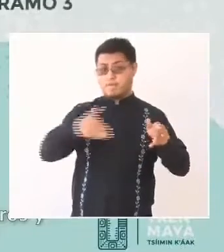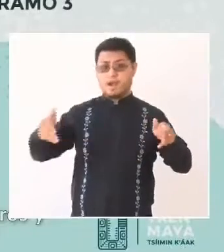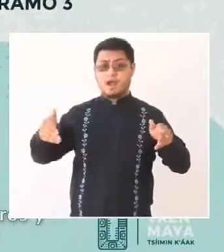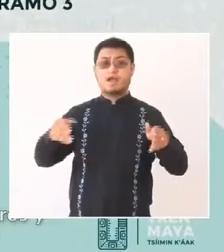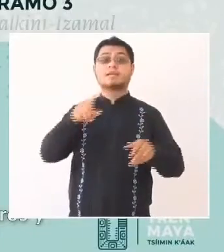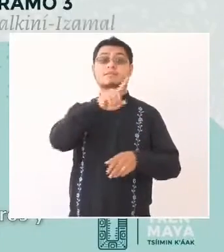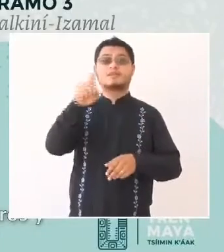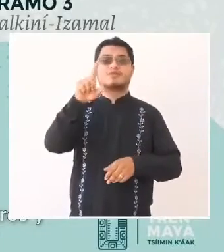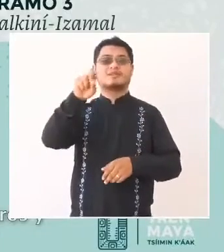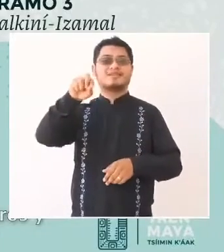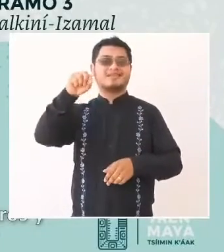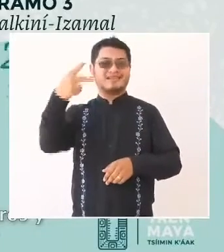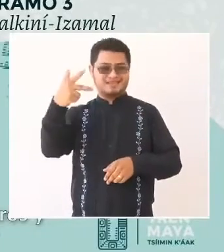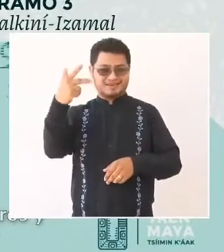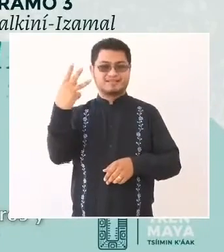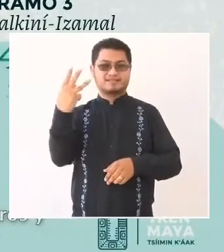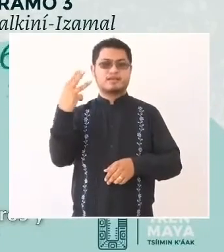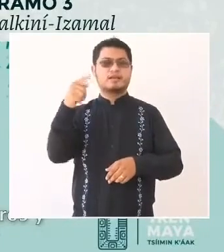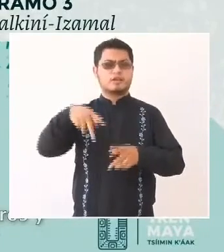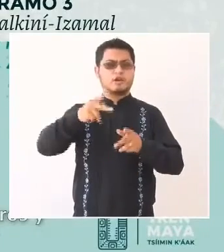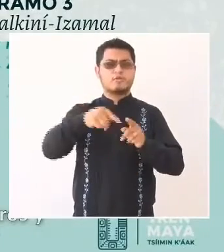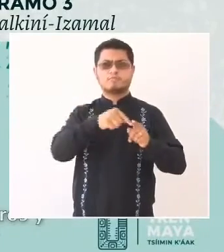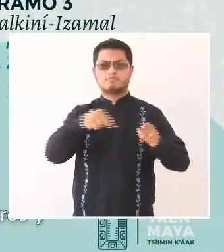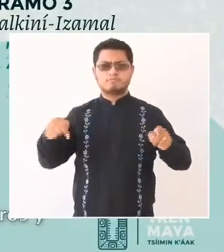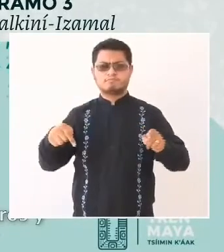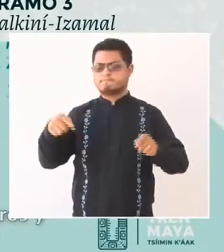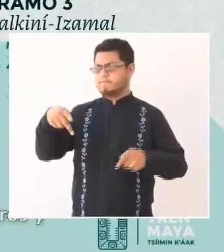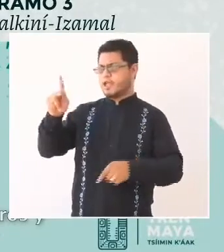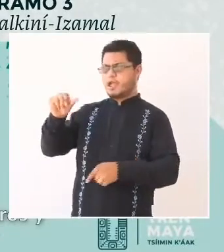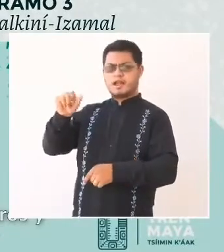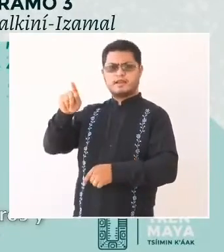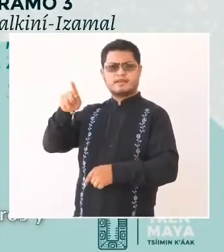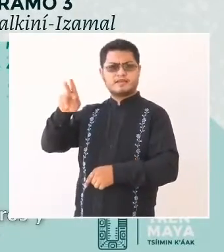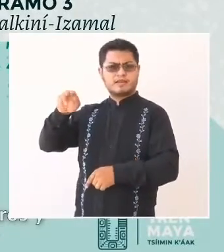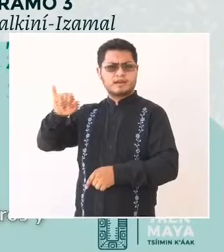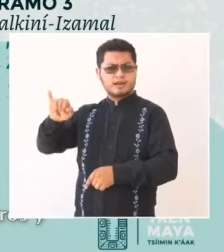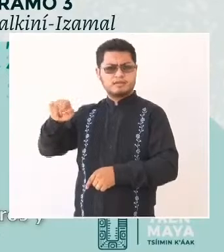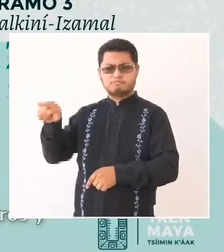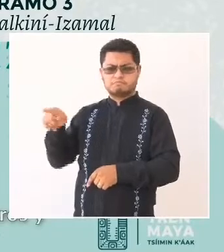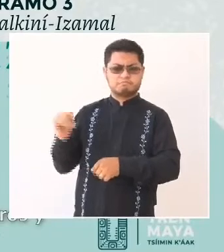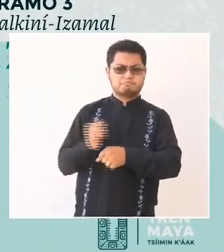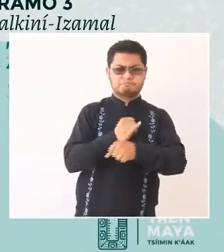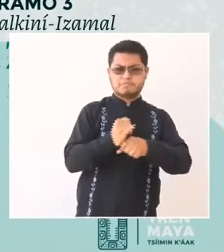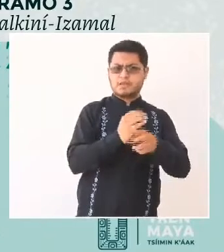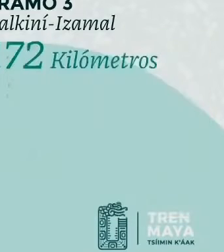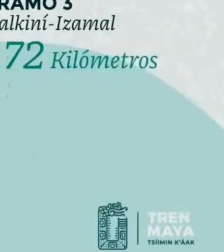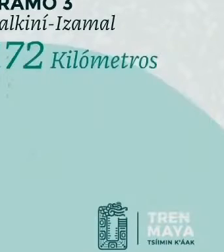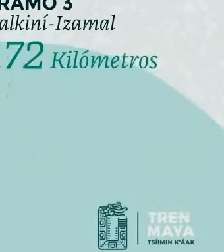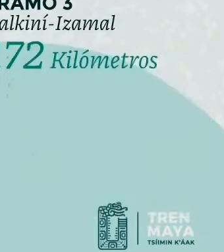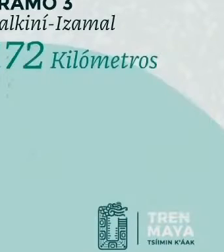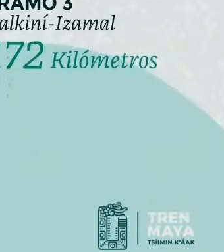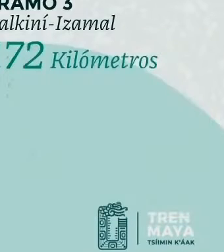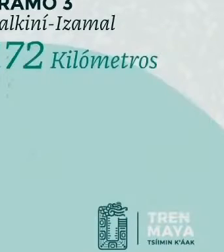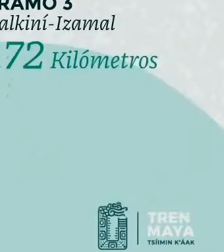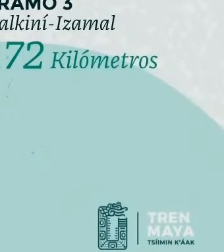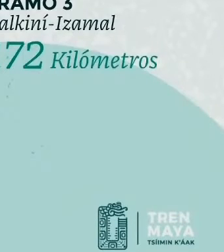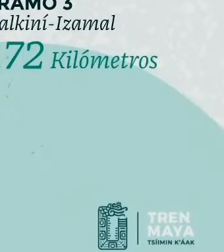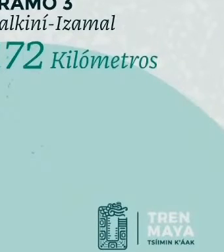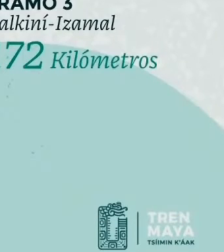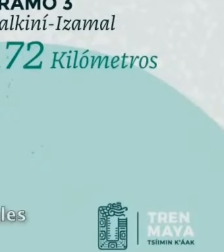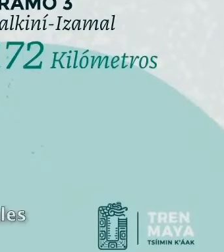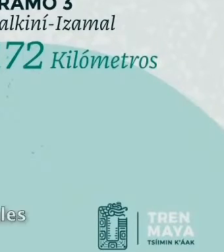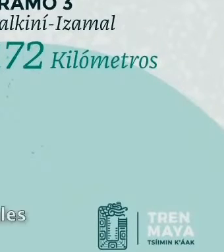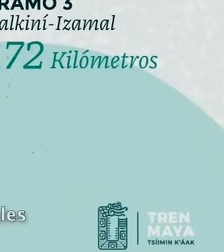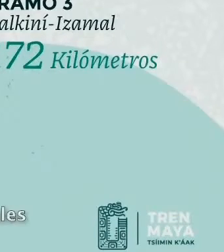El tramo 3 del Tren Maya recorre 172 kilómetros y abarca el estado de Campeche y Yucatán, desde Calquiní hasta